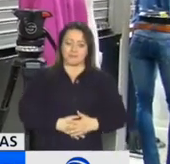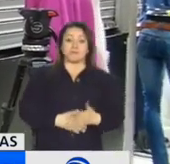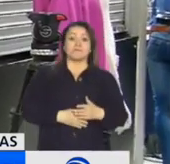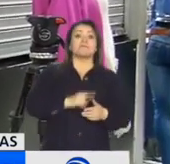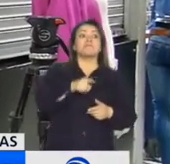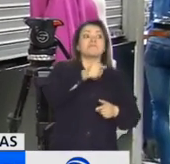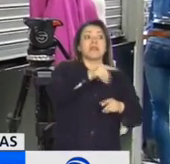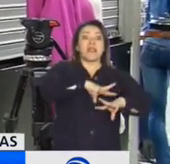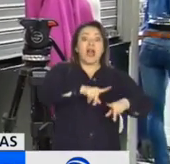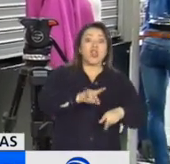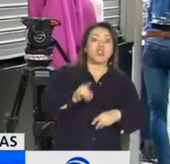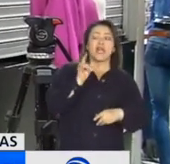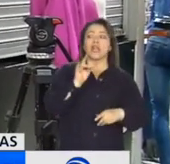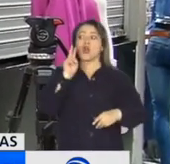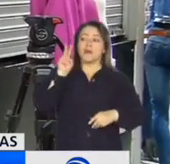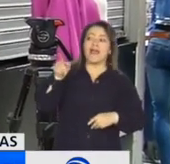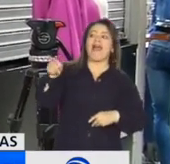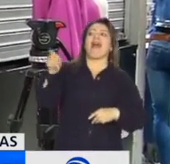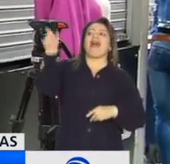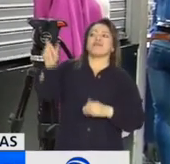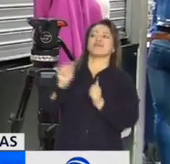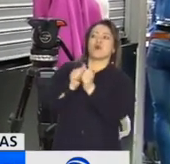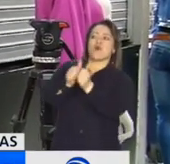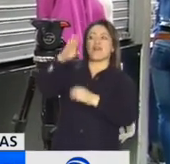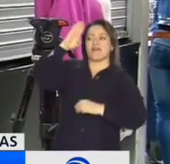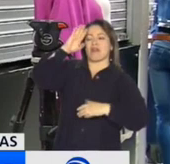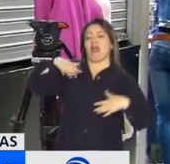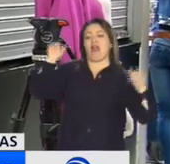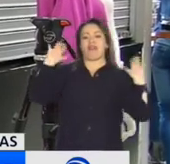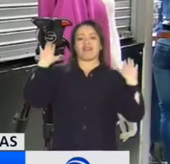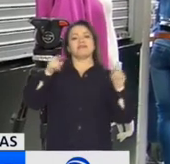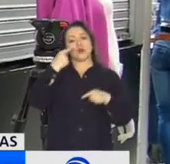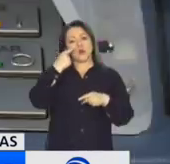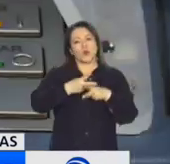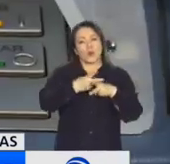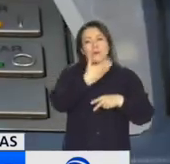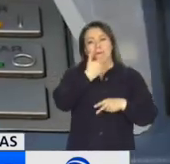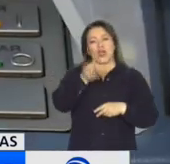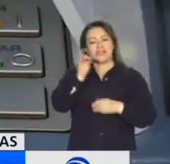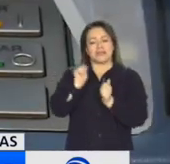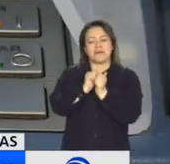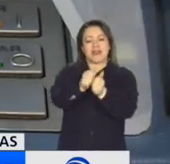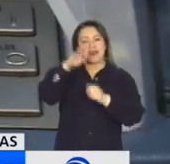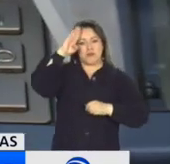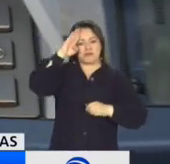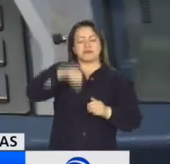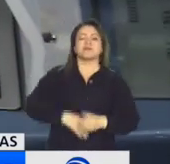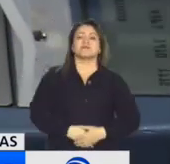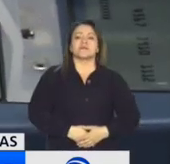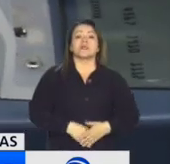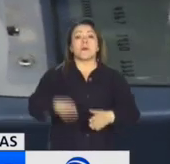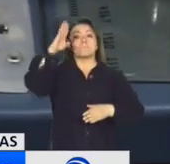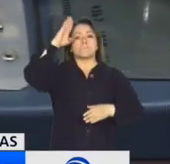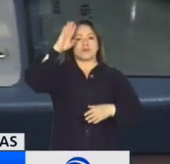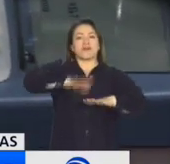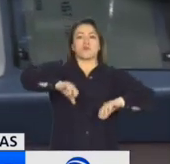evitando, disminuyendo como tal el flagelo del hurto. La Policía Metropolitana de Bogotá entrega las